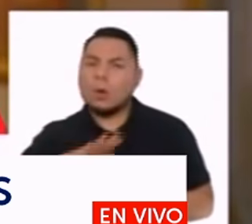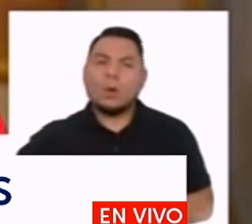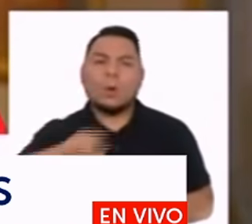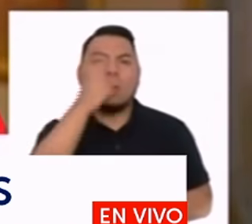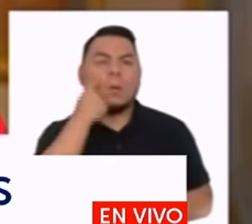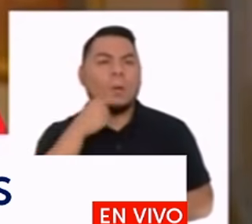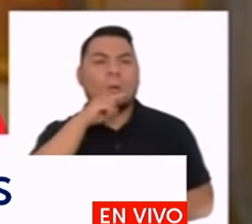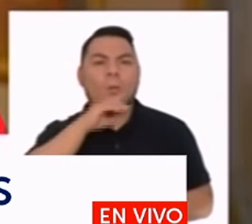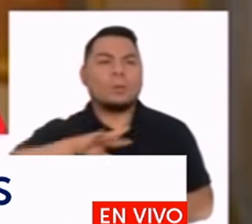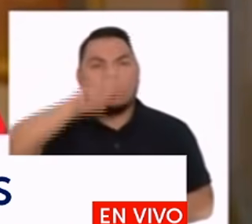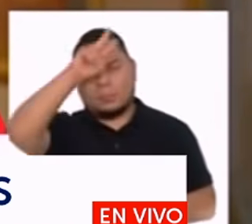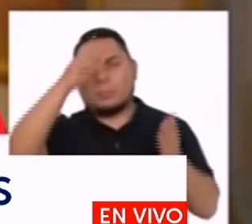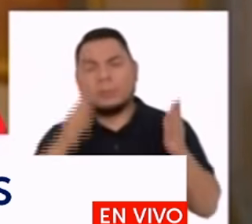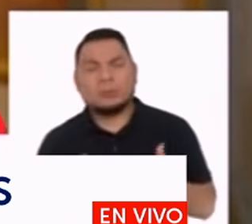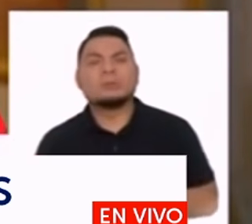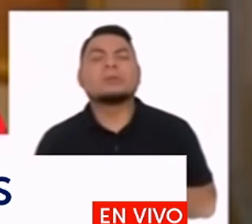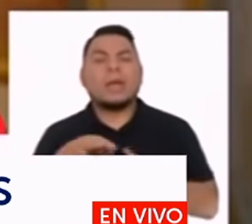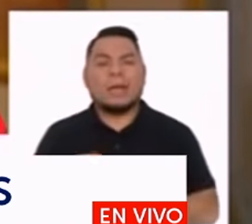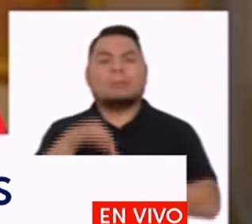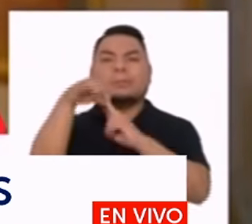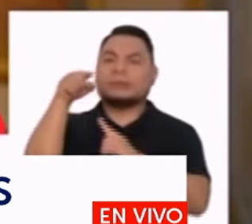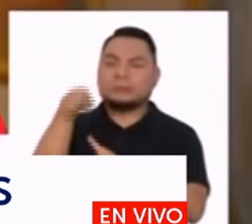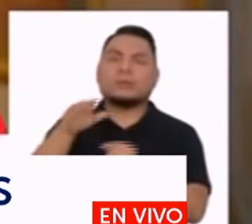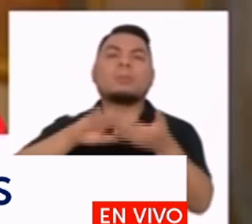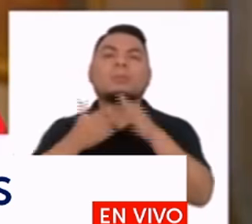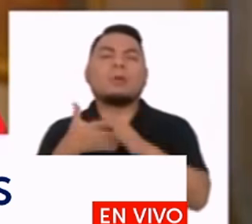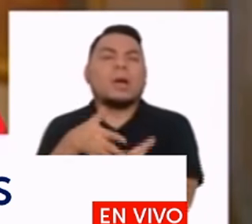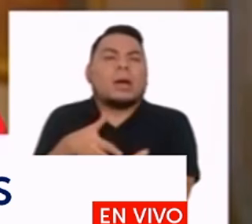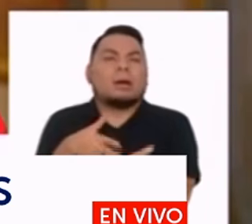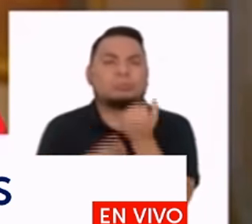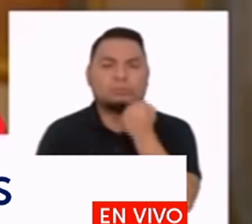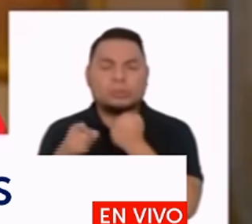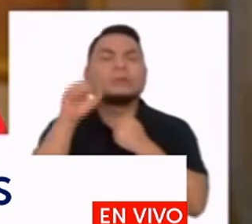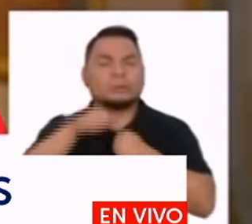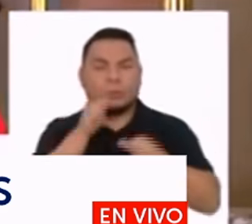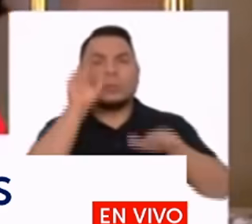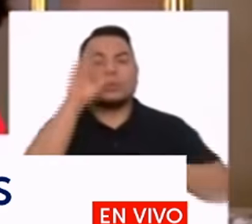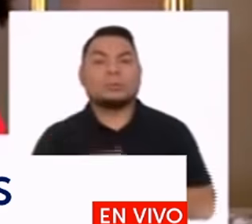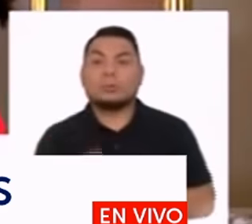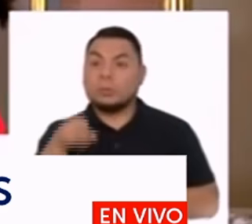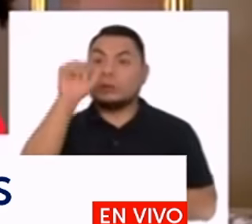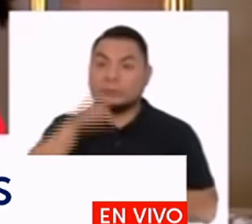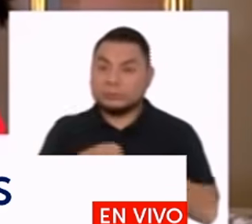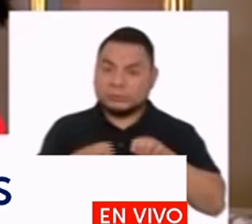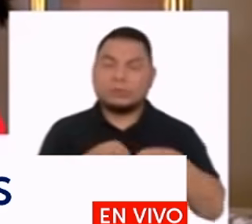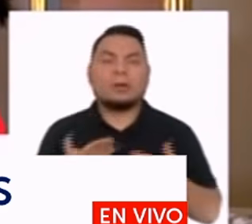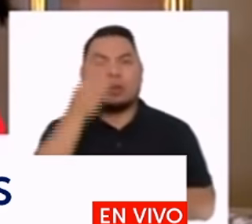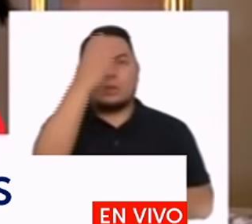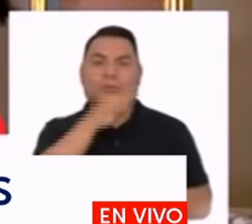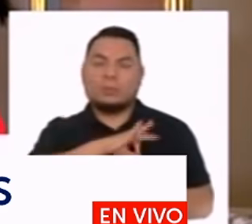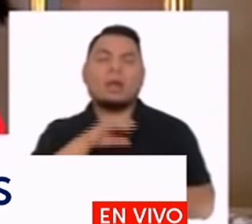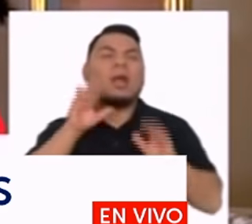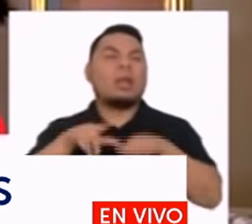todas y todos los peruanos, y especialmente por la población vulnerable, sí, juro. Si así lo hicieres, que Dios os